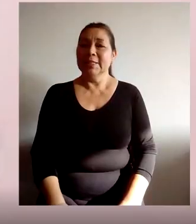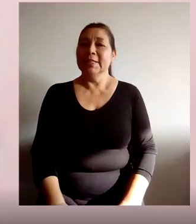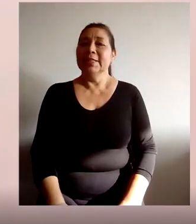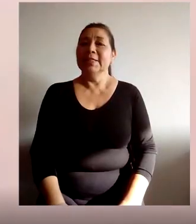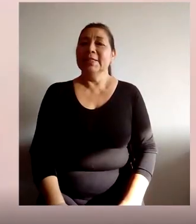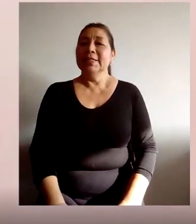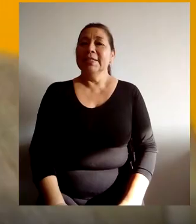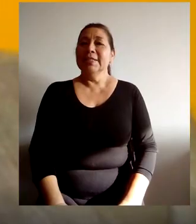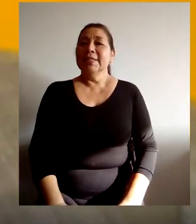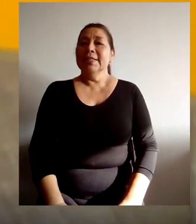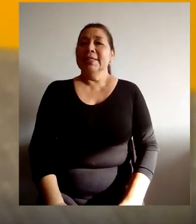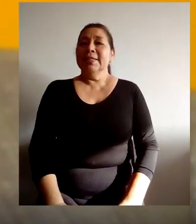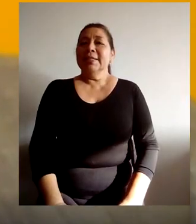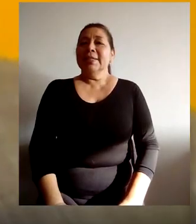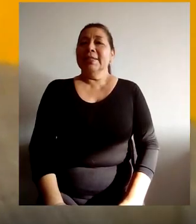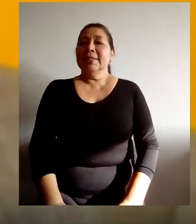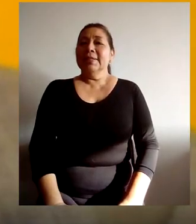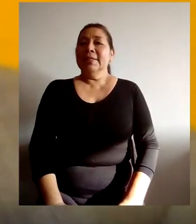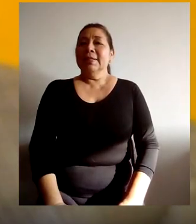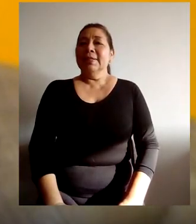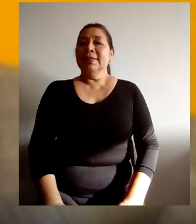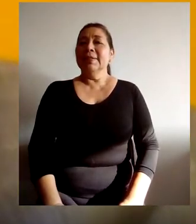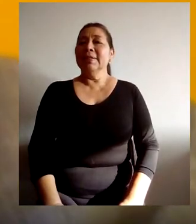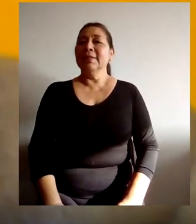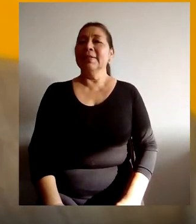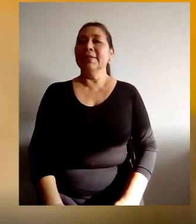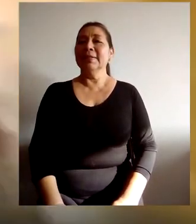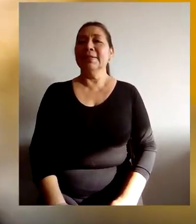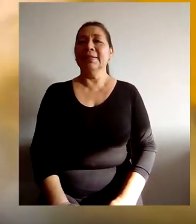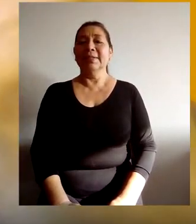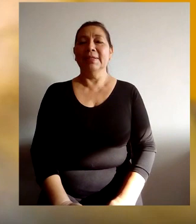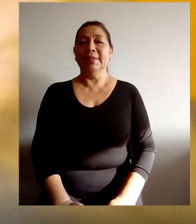Se trata de lo siguiente. Yo he observado, ¿no?